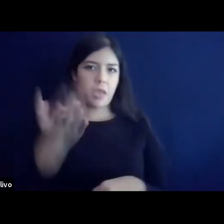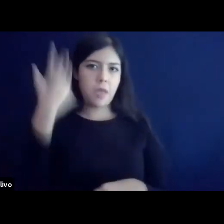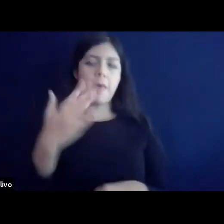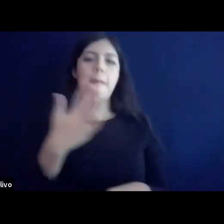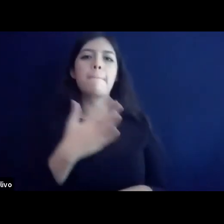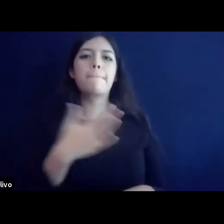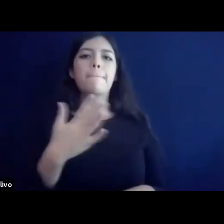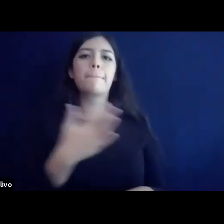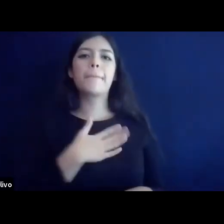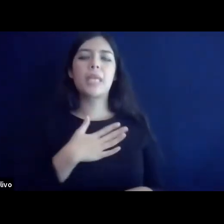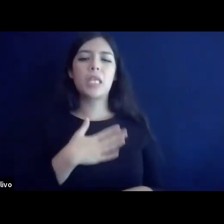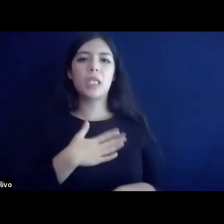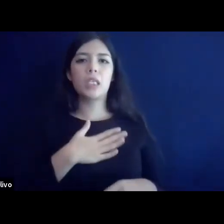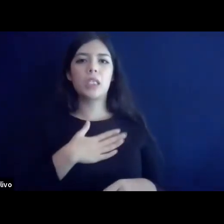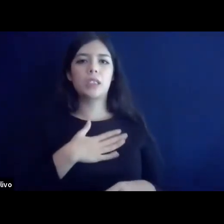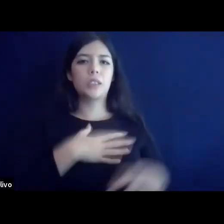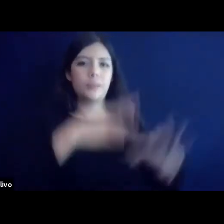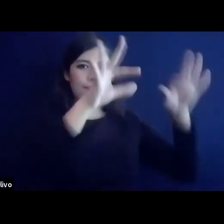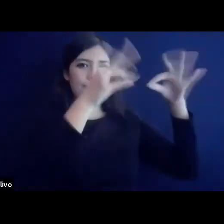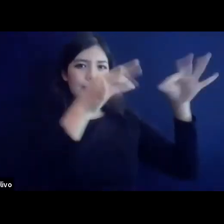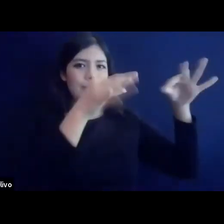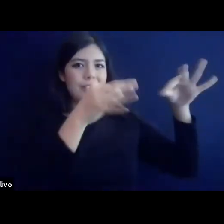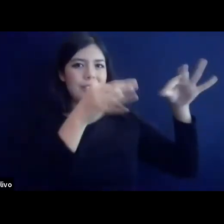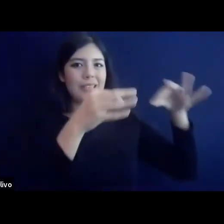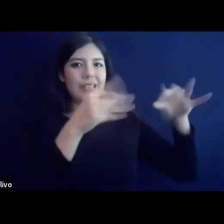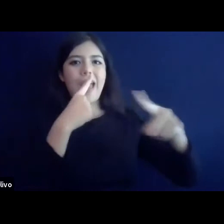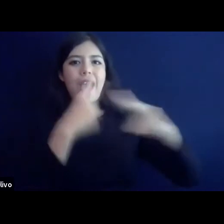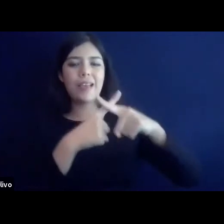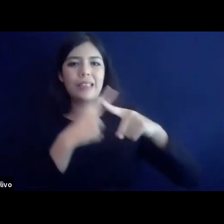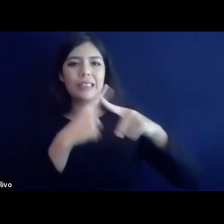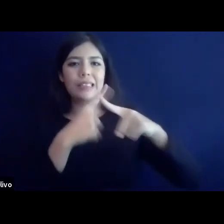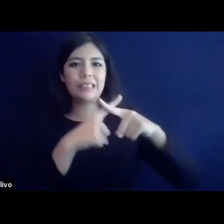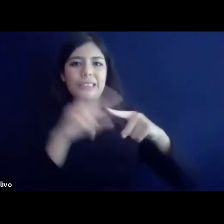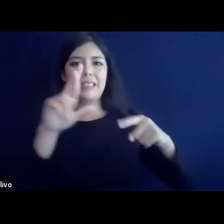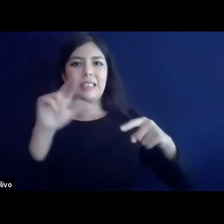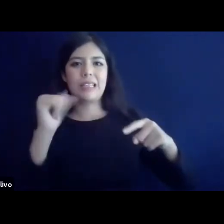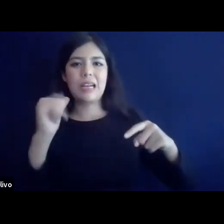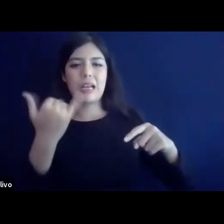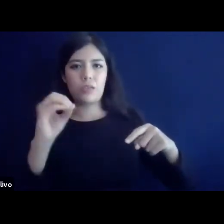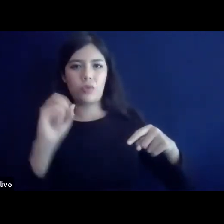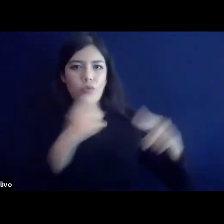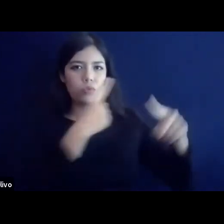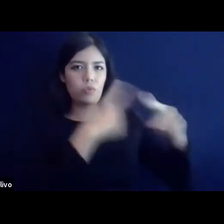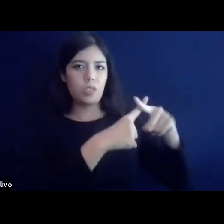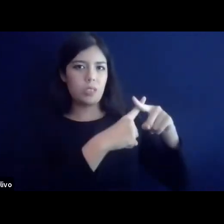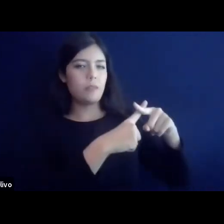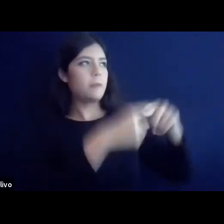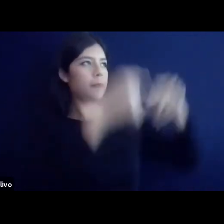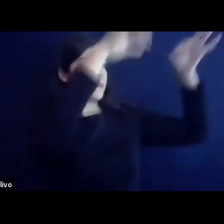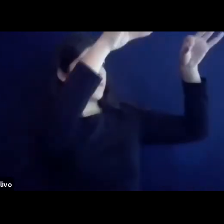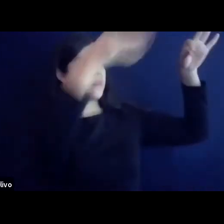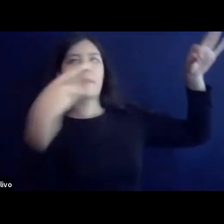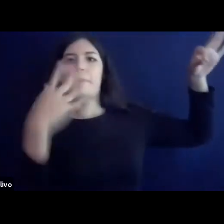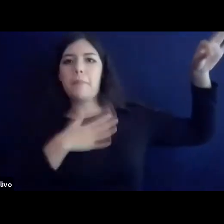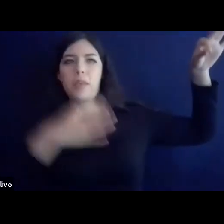estuviera, pues haz de cuenta que de tantas crisis que tuve cuando niño y adolescente, ya quedó como una fotografía de la